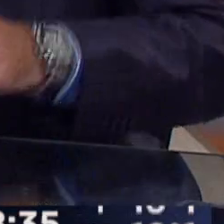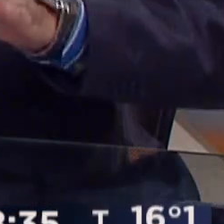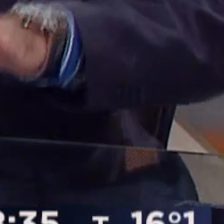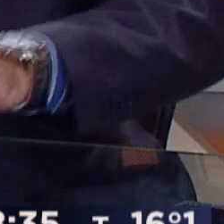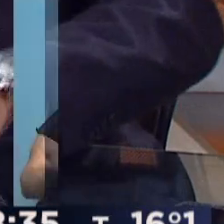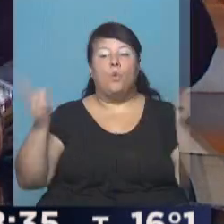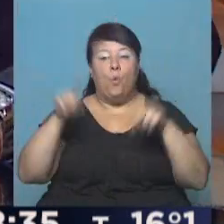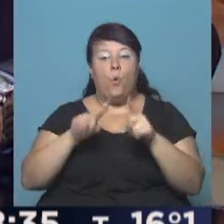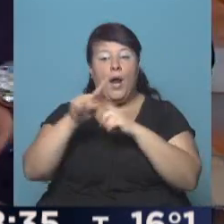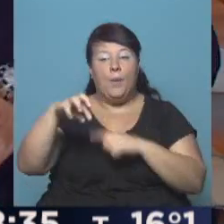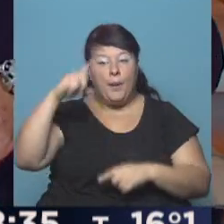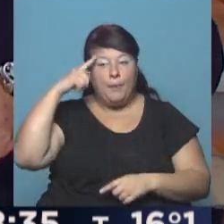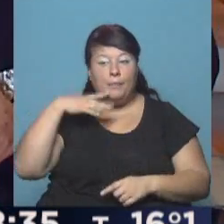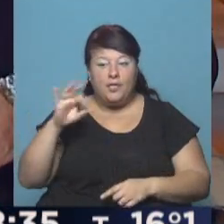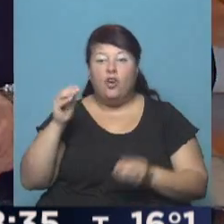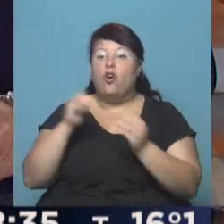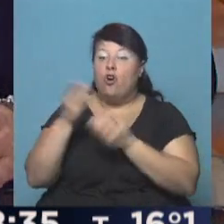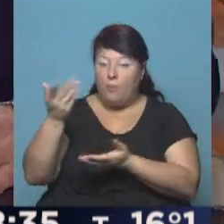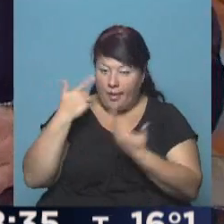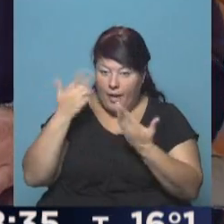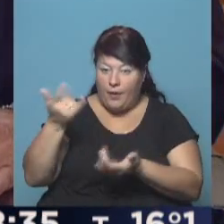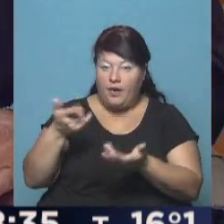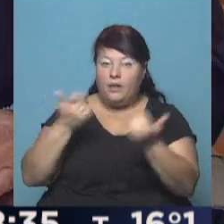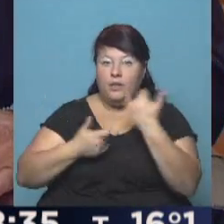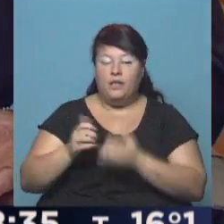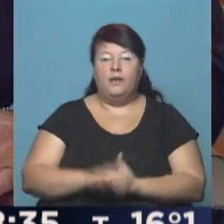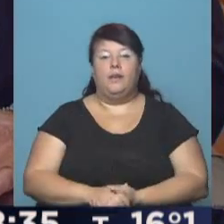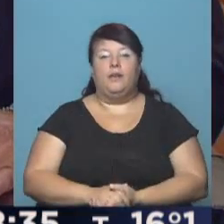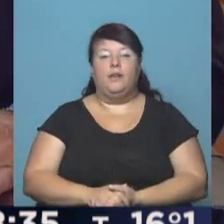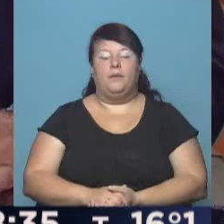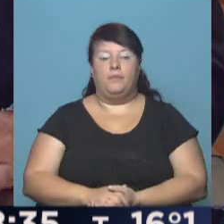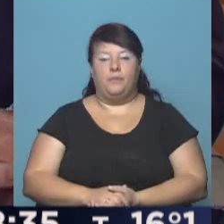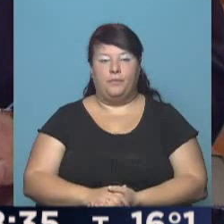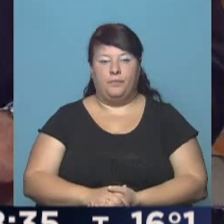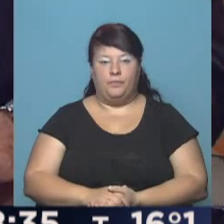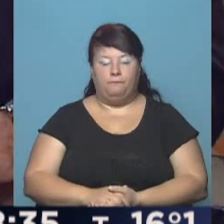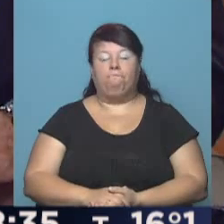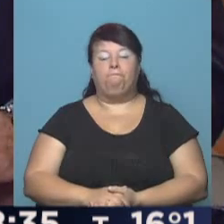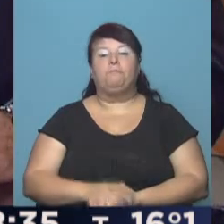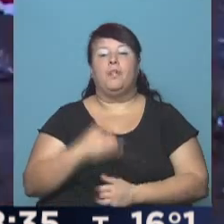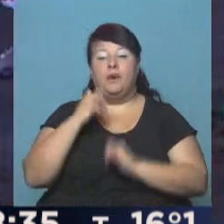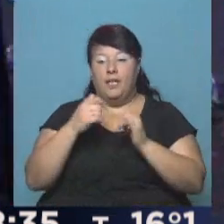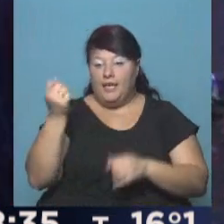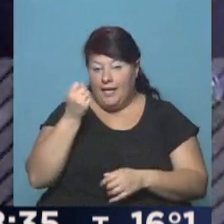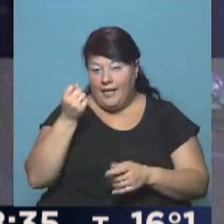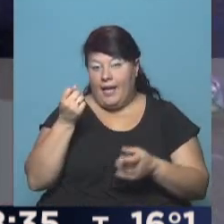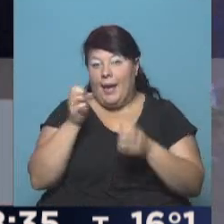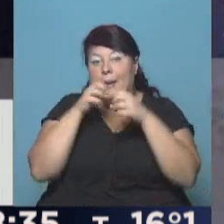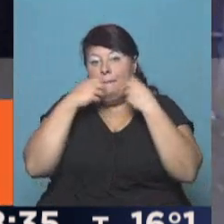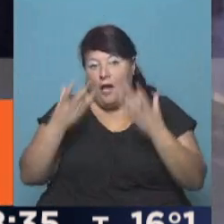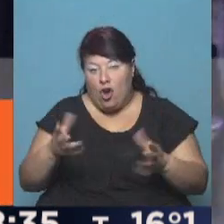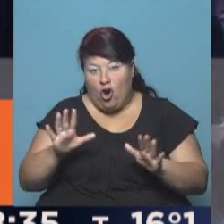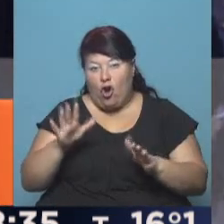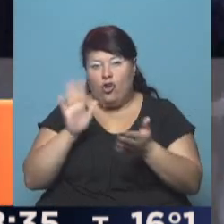gente volvemos en vivo a pepsico daniel te vemos ahora sí karina pablo intentando recomponer nos